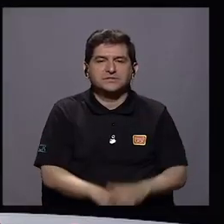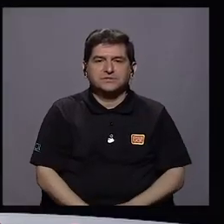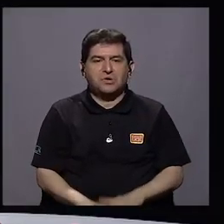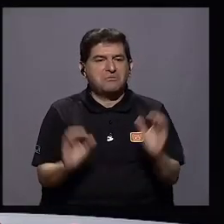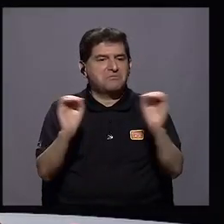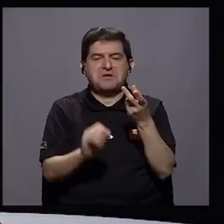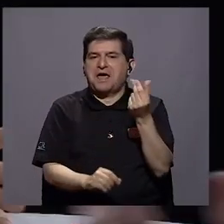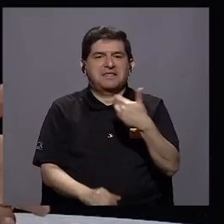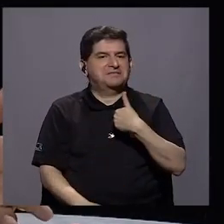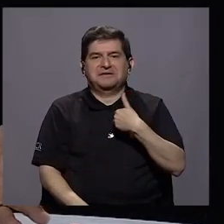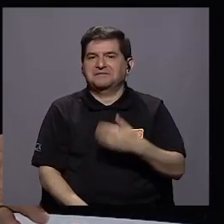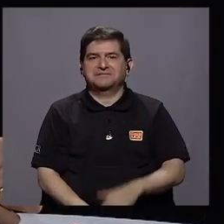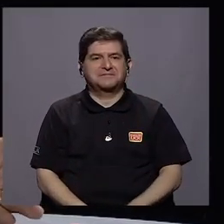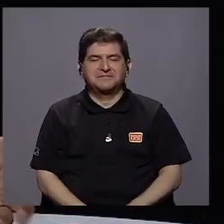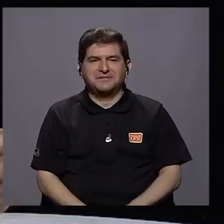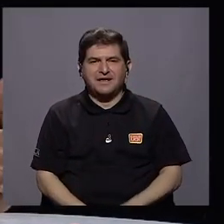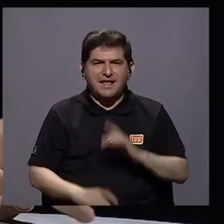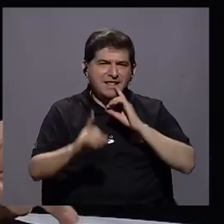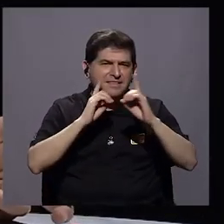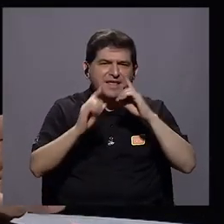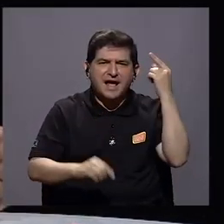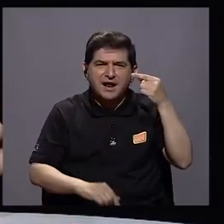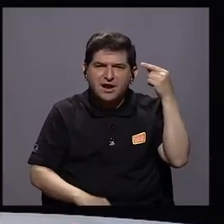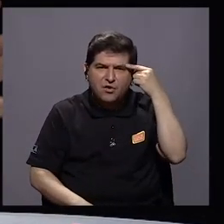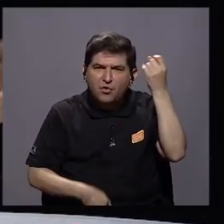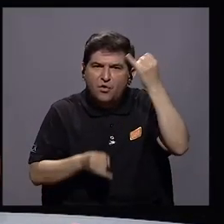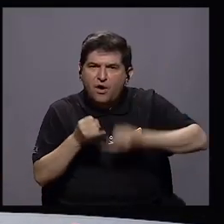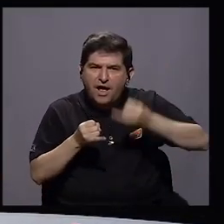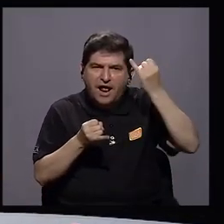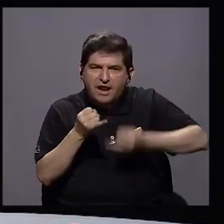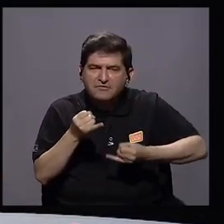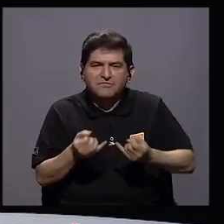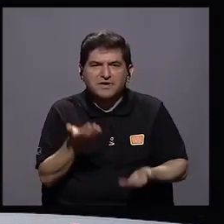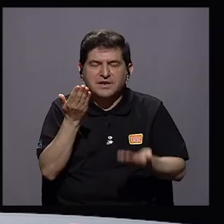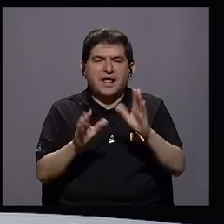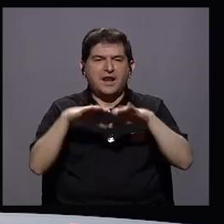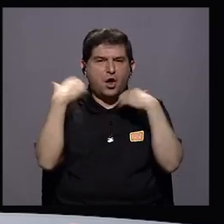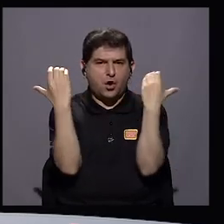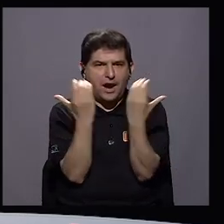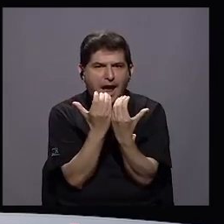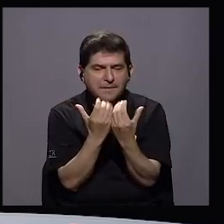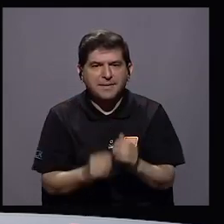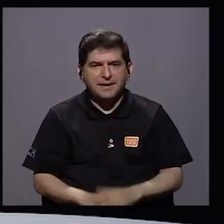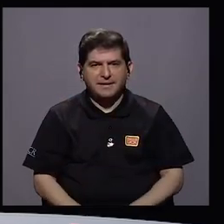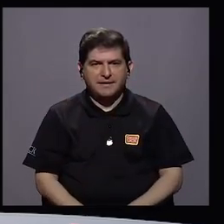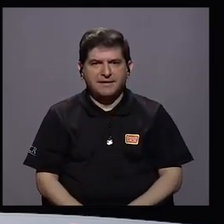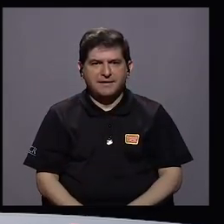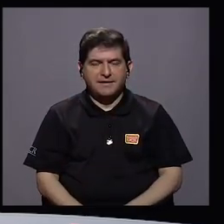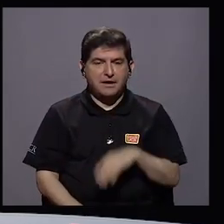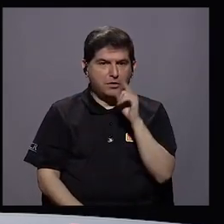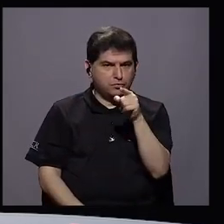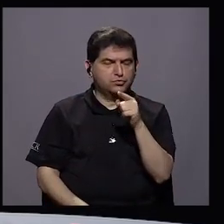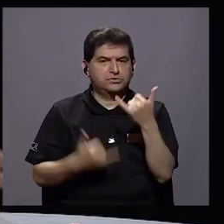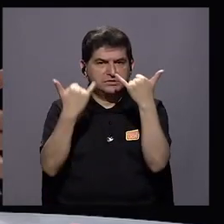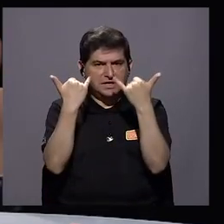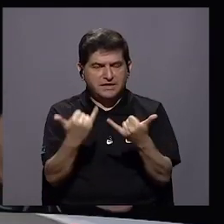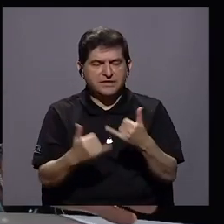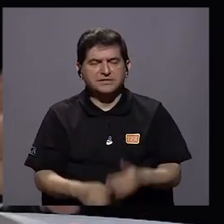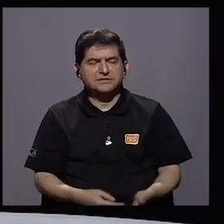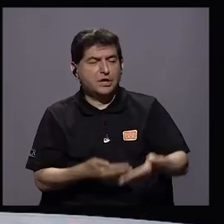les va a quedar nada. Don Pablo, ¿ha existido algún diálogo de parte del gobierno al final con la Cámara, con Caprovi, que ustedes han